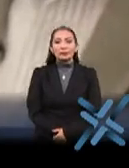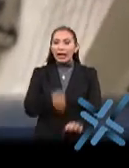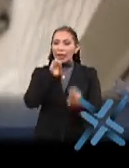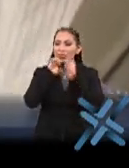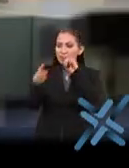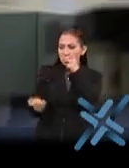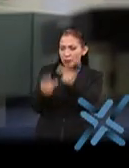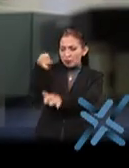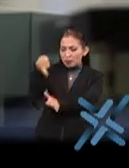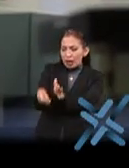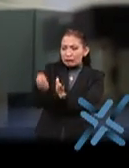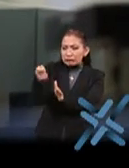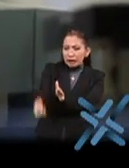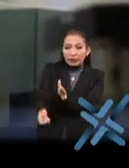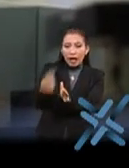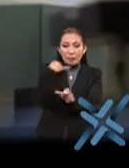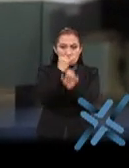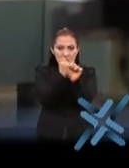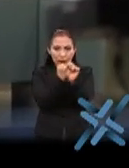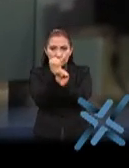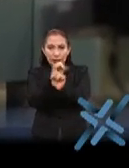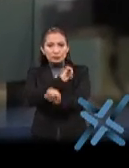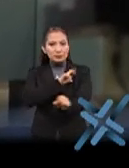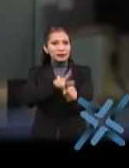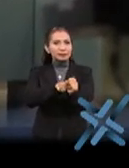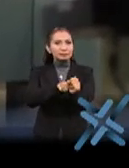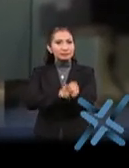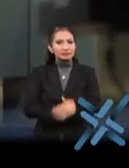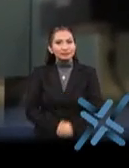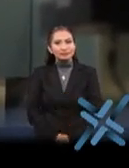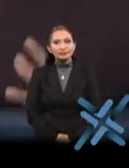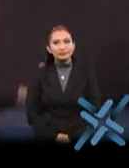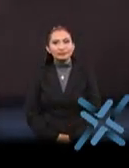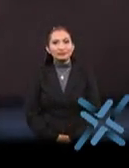entrevistas a profundidad e investigaciones especiales.